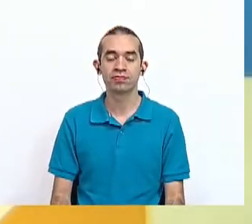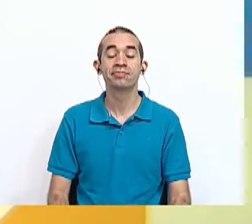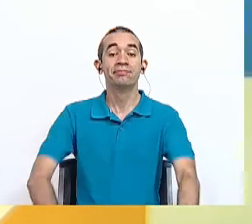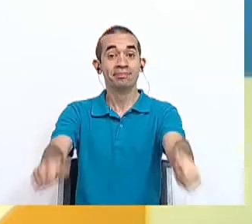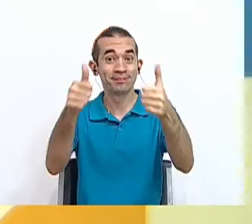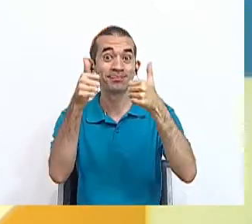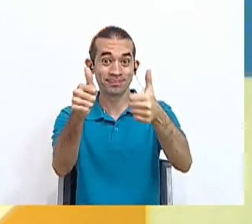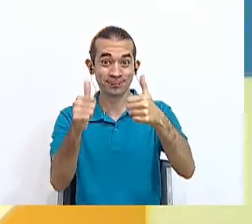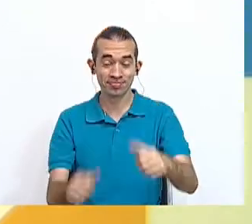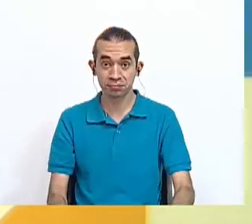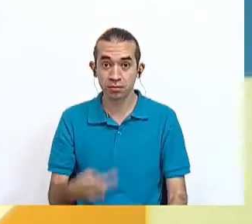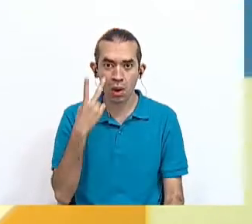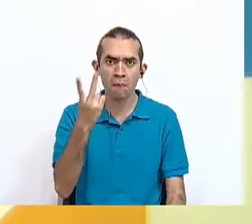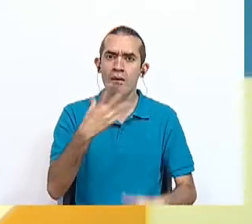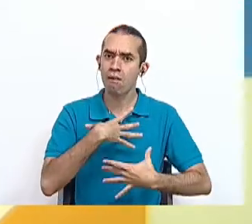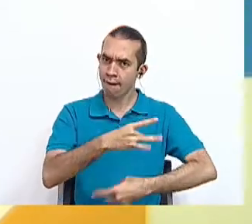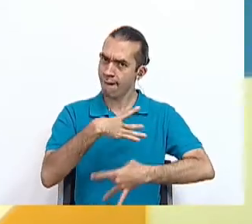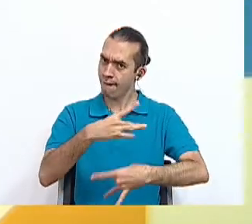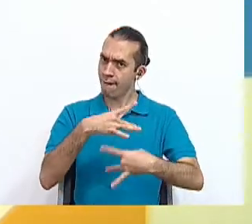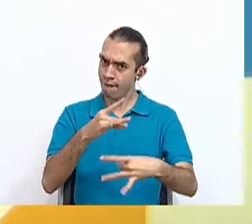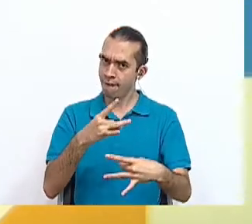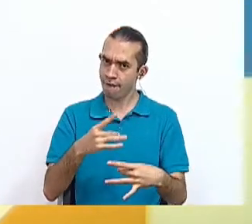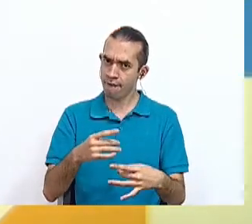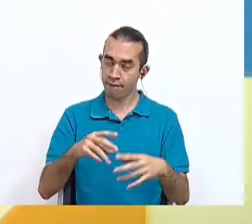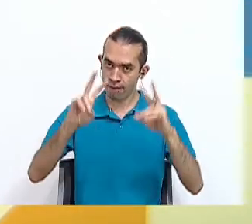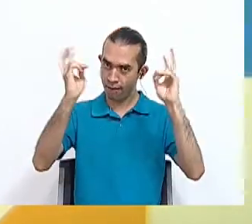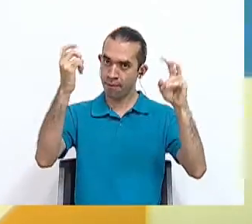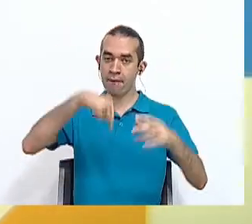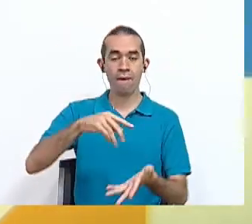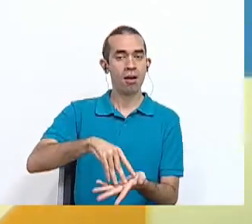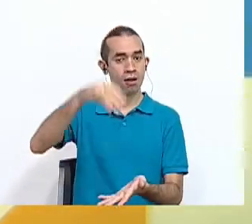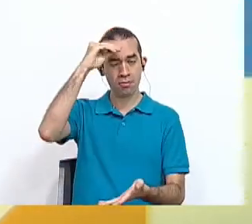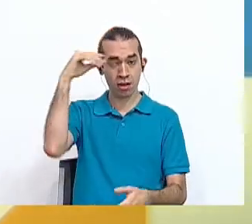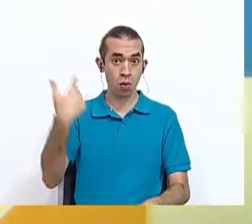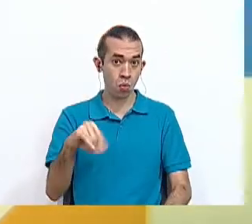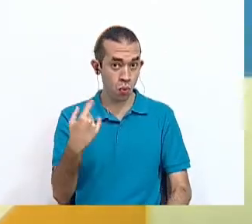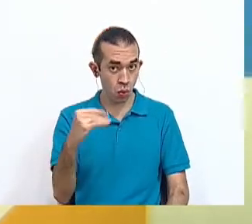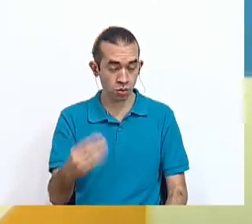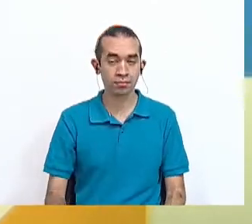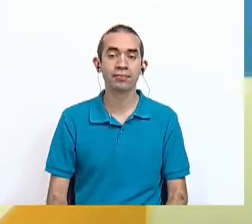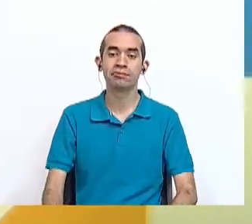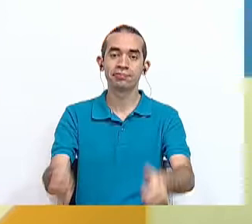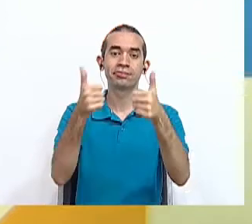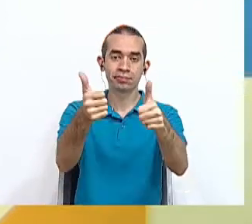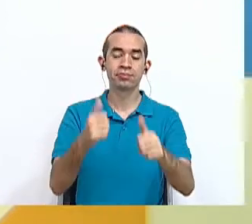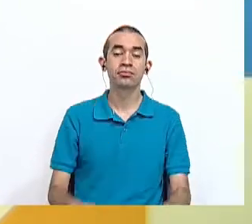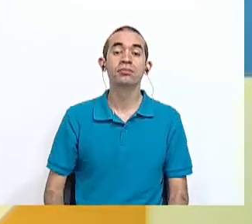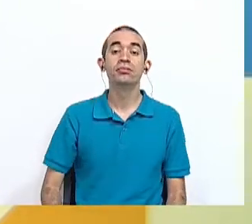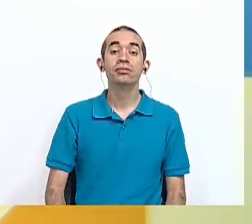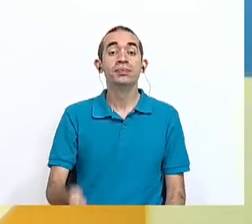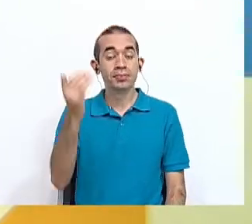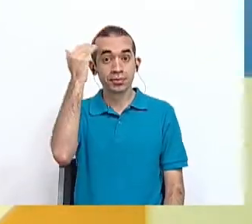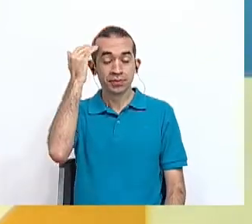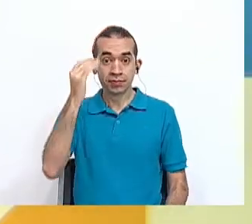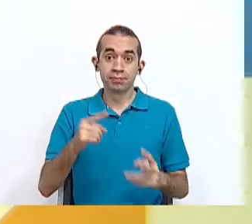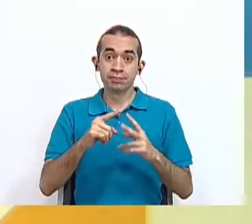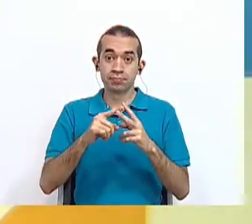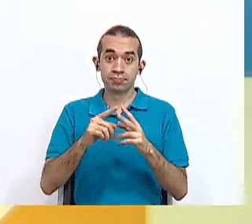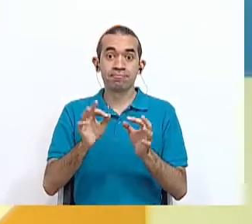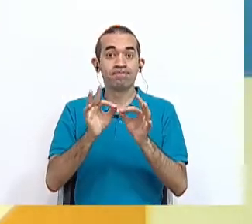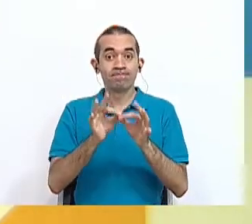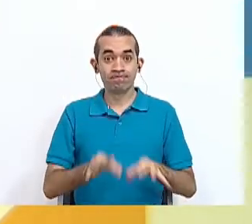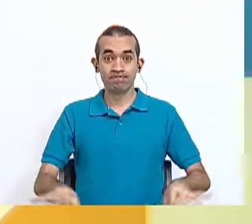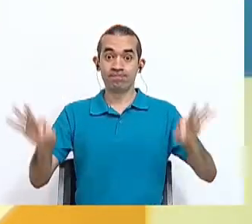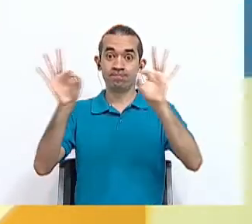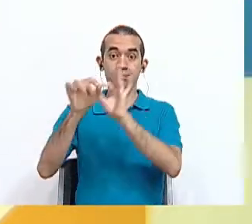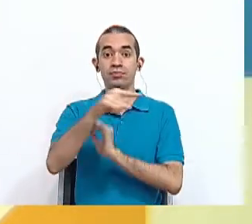Muy bien, ¿vieron qué interesante todo lo que vamos a aprender el día de hoy? Muy bien, entonces es importante que se preparen